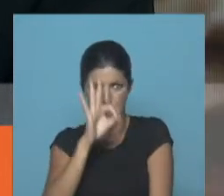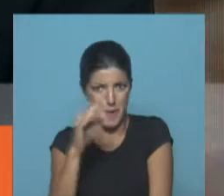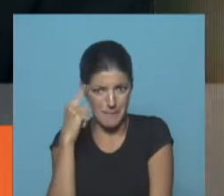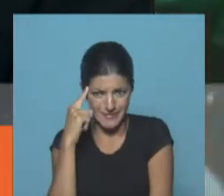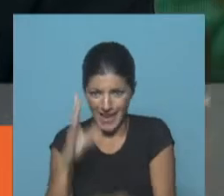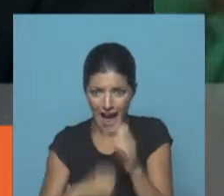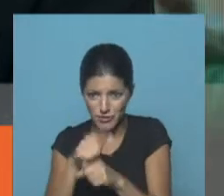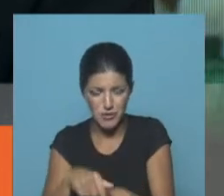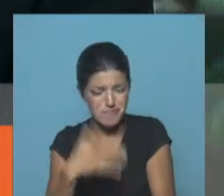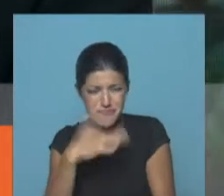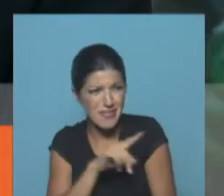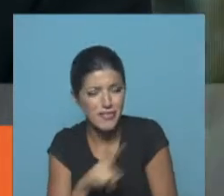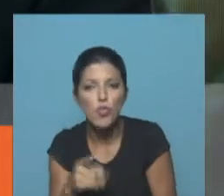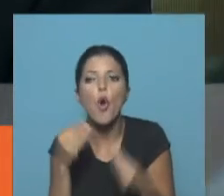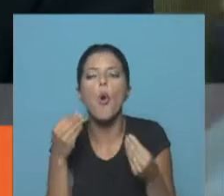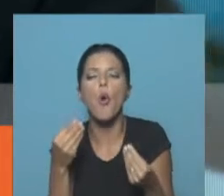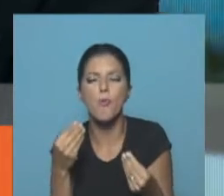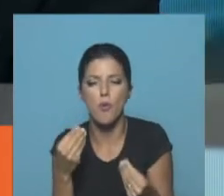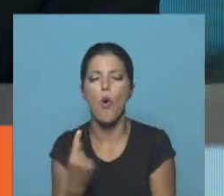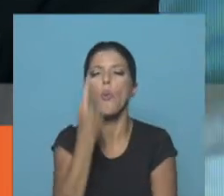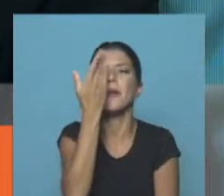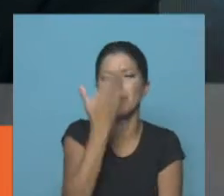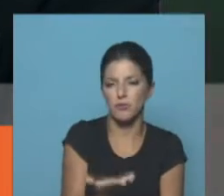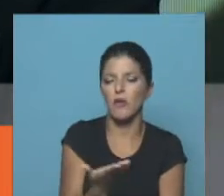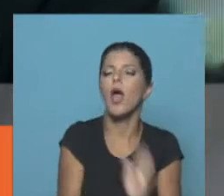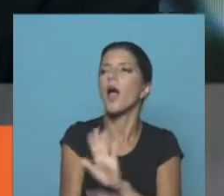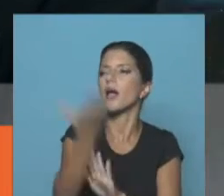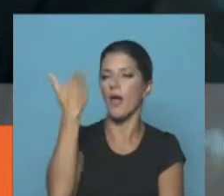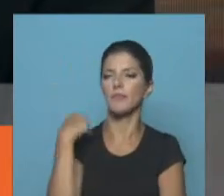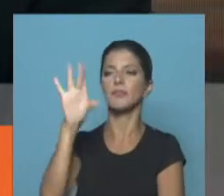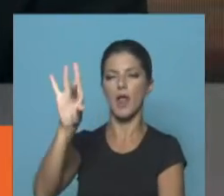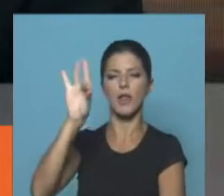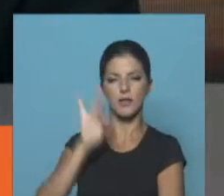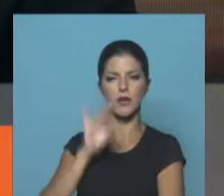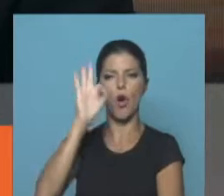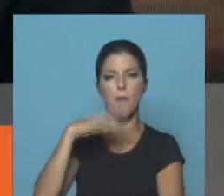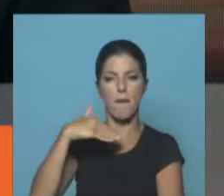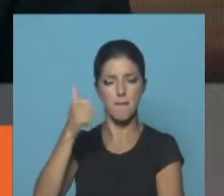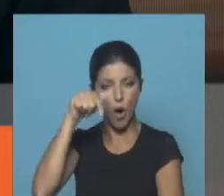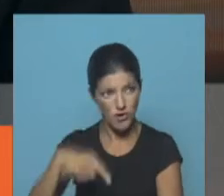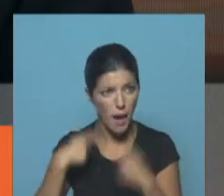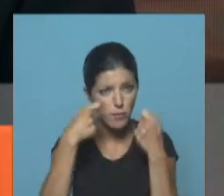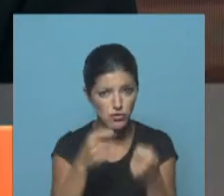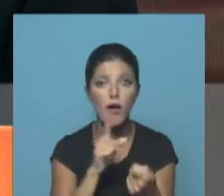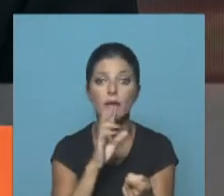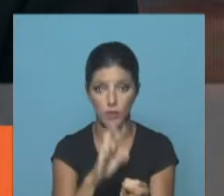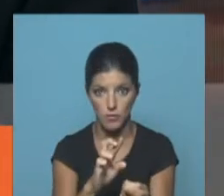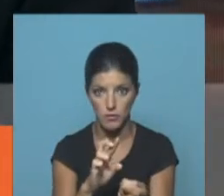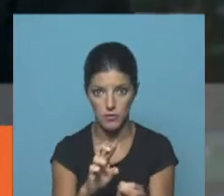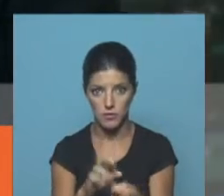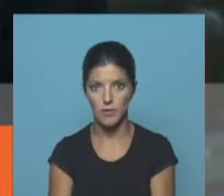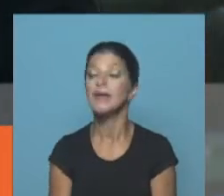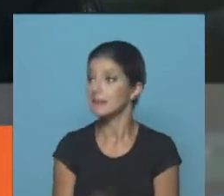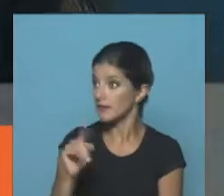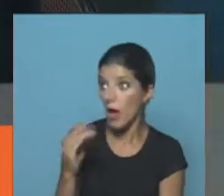fecha no entiendo cómo alguien que votó anteriormente por Barack Obama pudo haber votado a... Que hay mucho caso de voto en la anterior elección a Obama y en